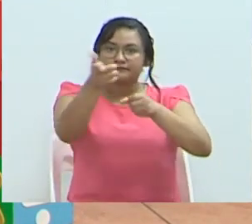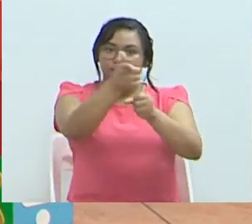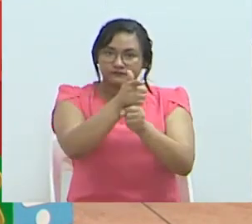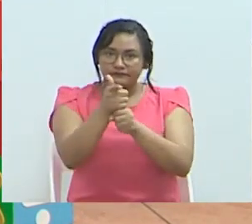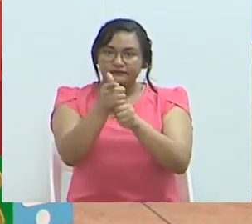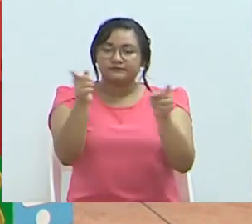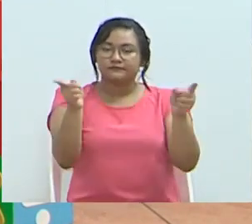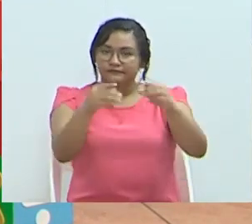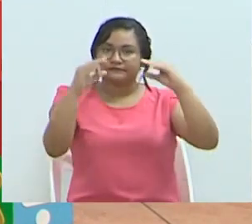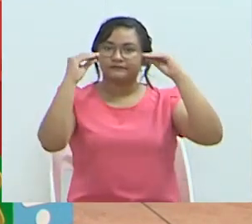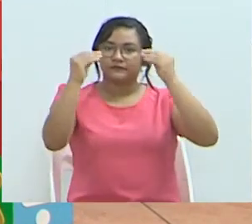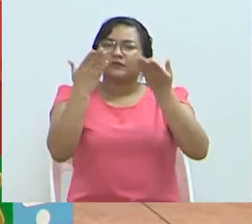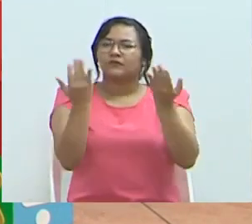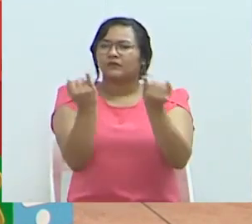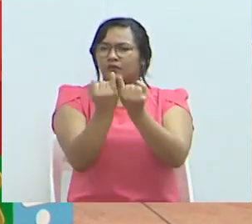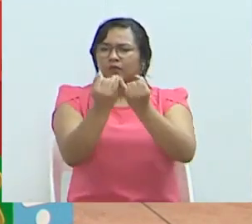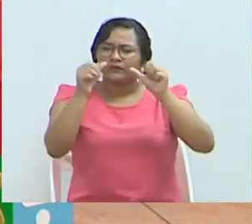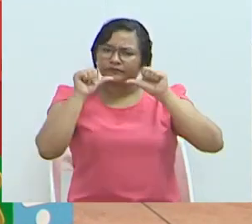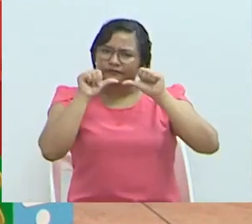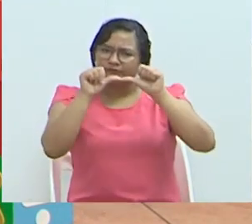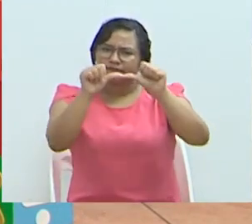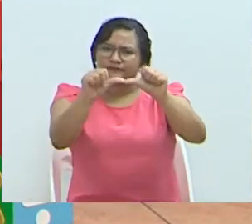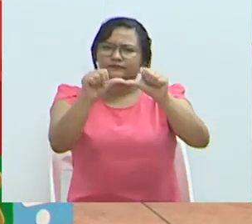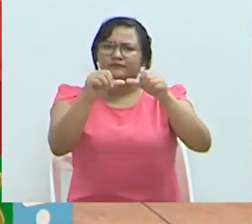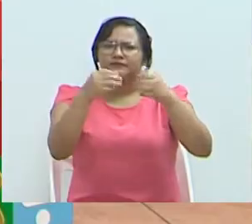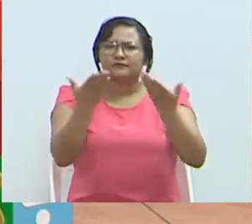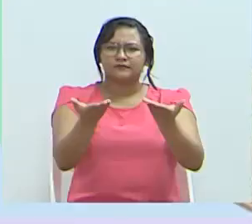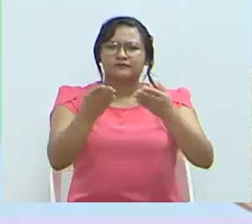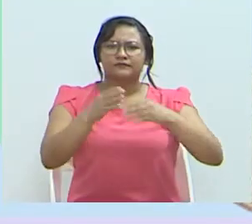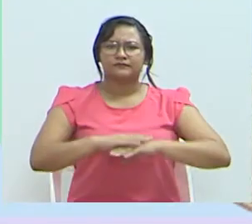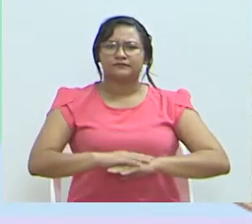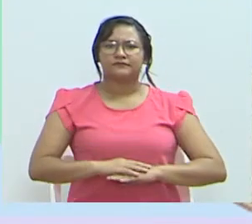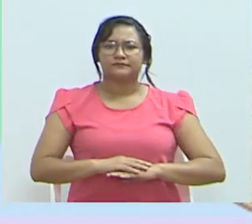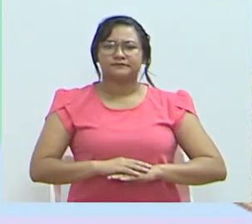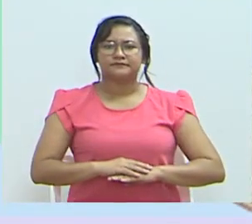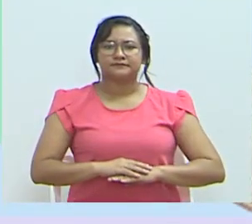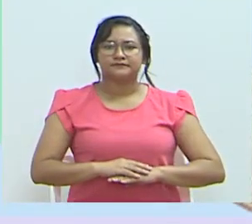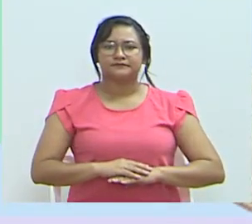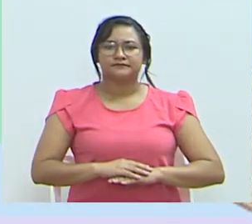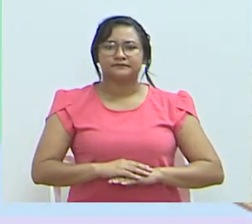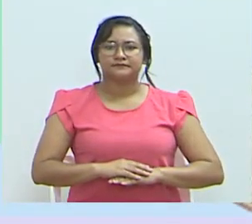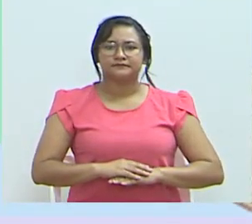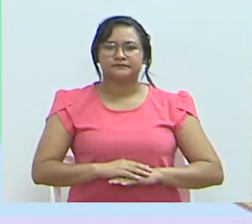sea más interesante y sigamos con la siguiente diapositiva.